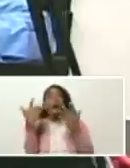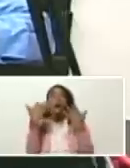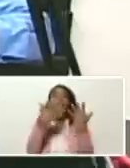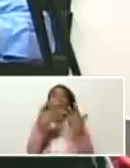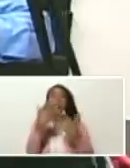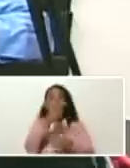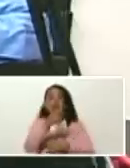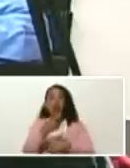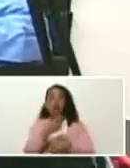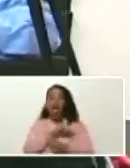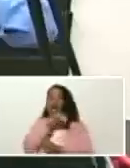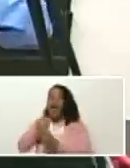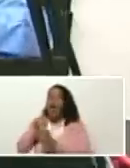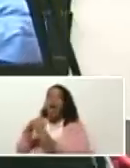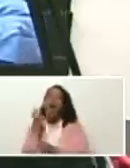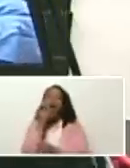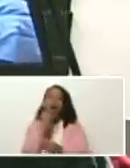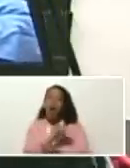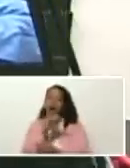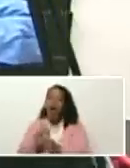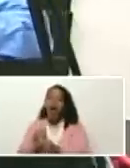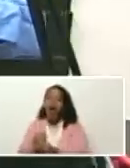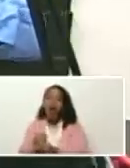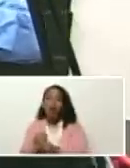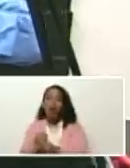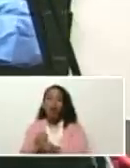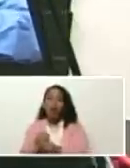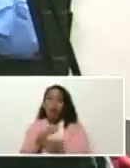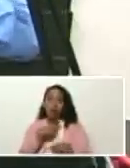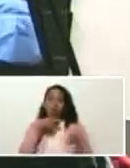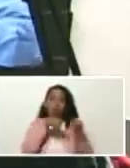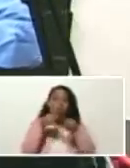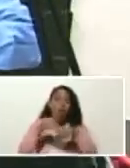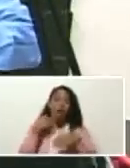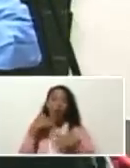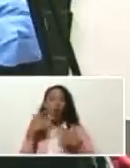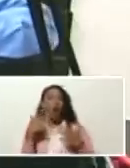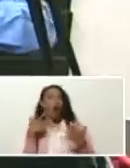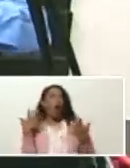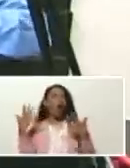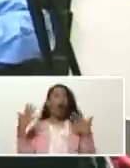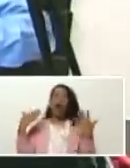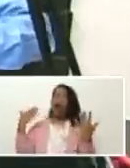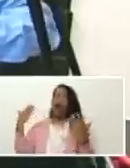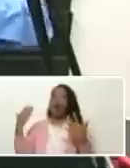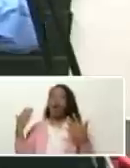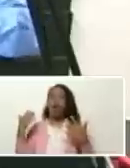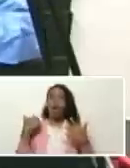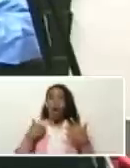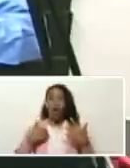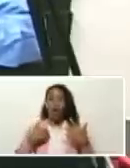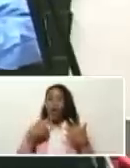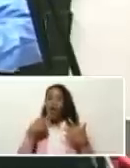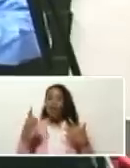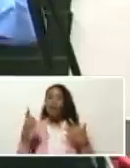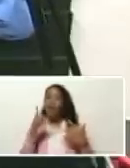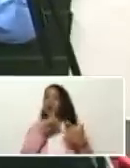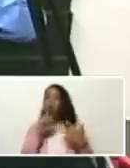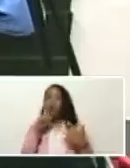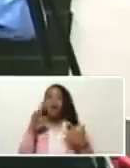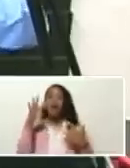salía gente salía que quiera es pantallar en Argentina lo llaman los fayutos